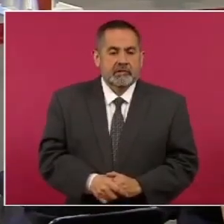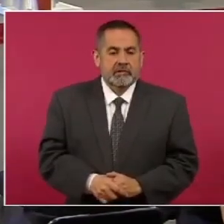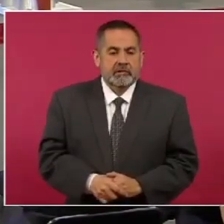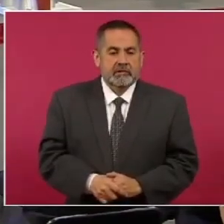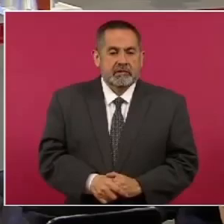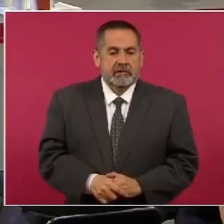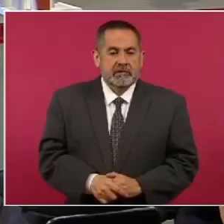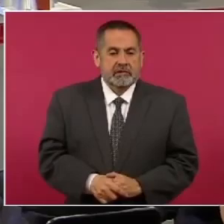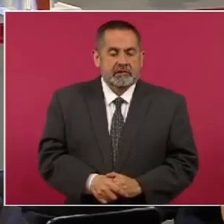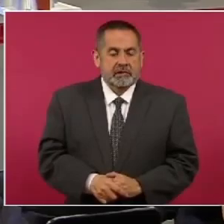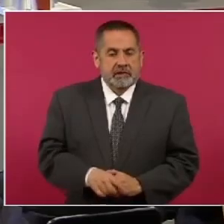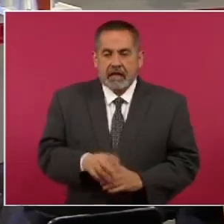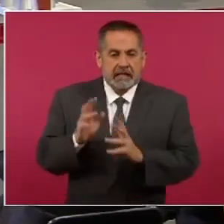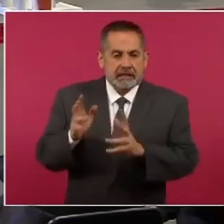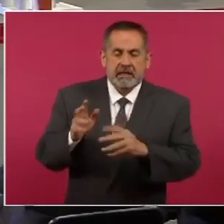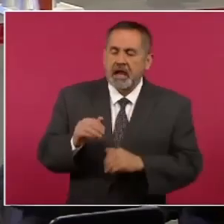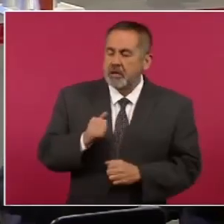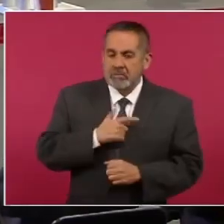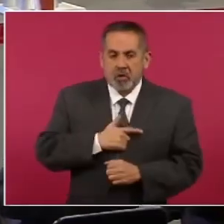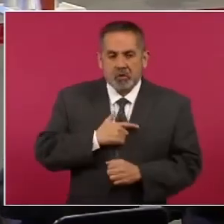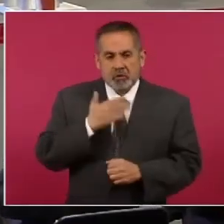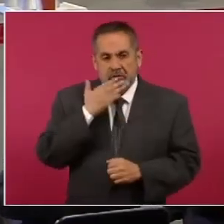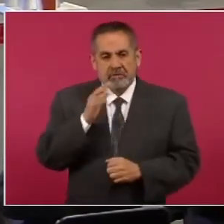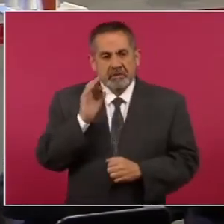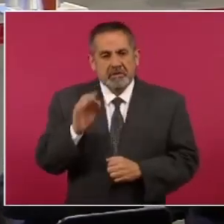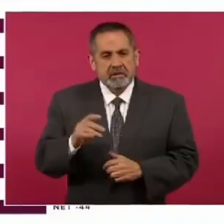Me da gusto también que ya